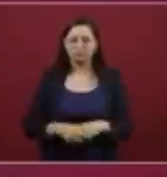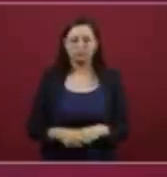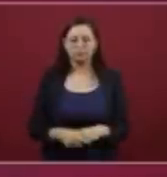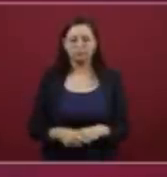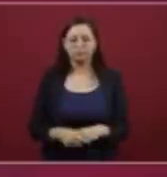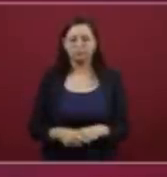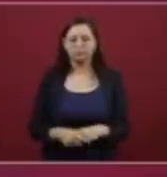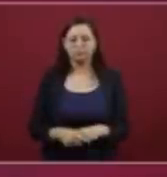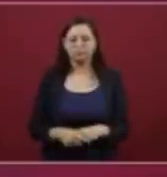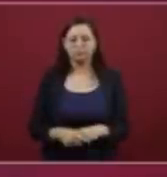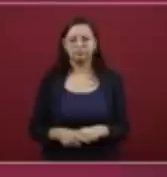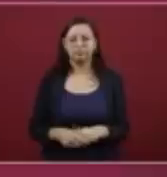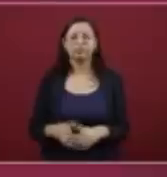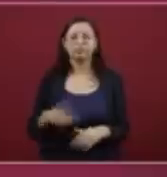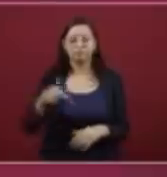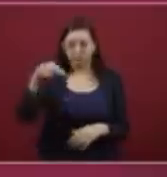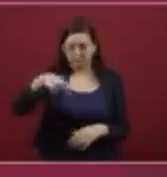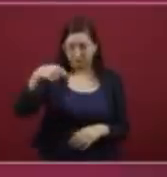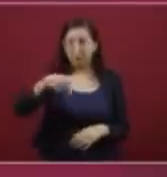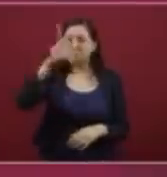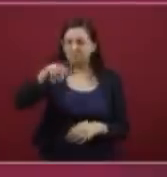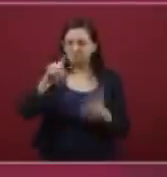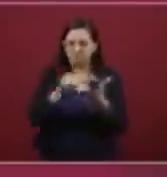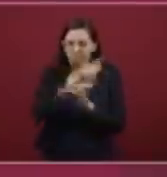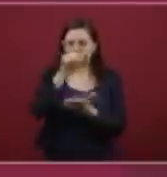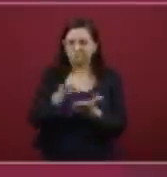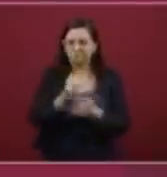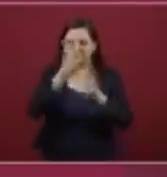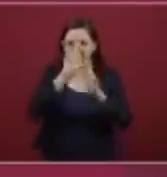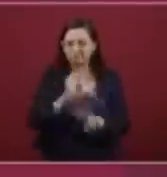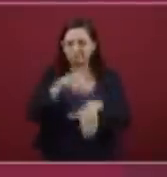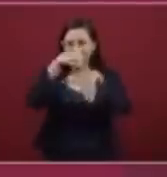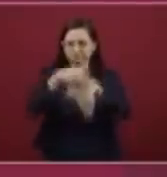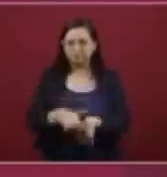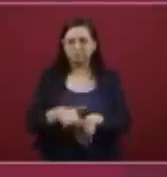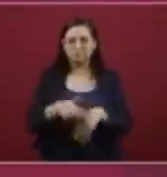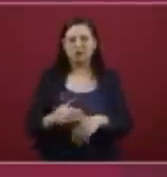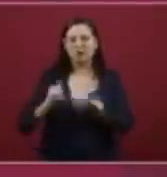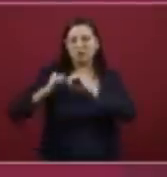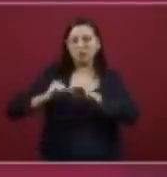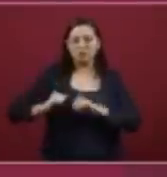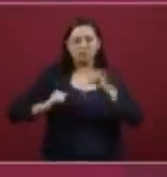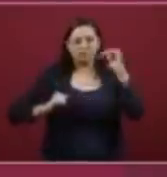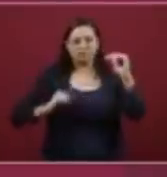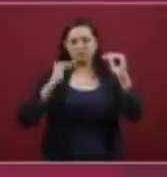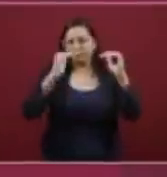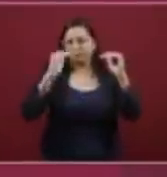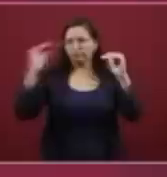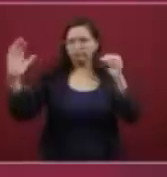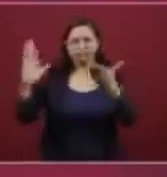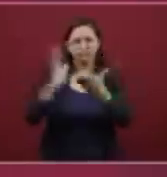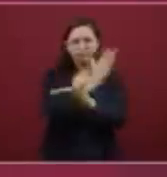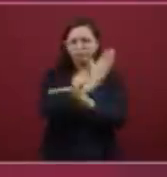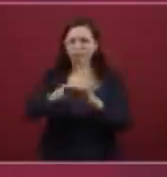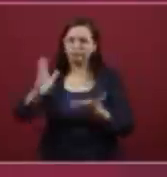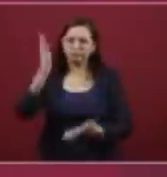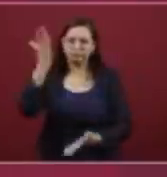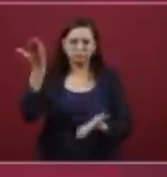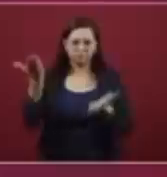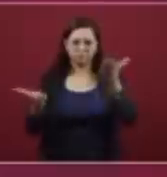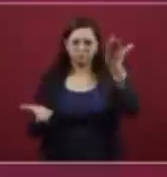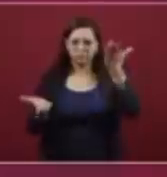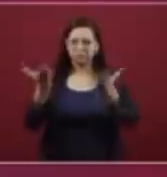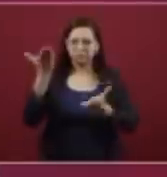es auténtico Estado de Derecho, división de poderes, equilibrio de poderes.